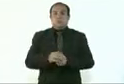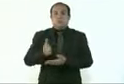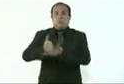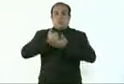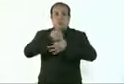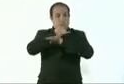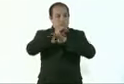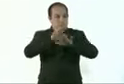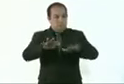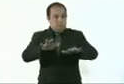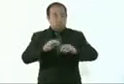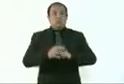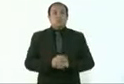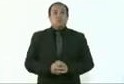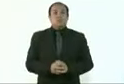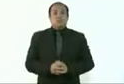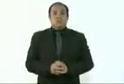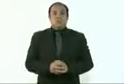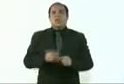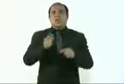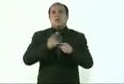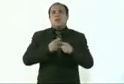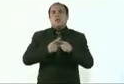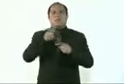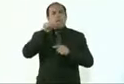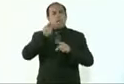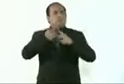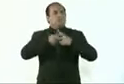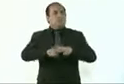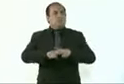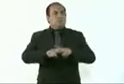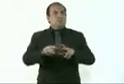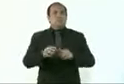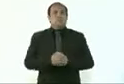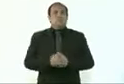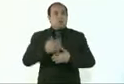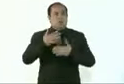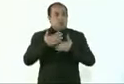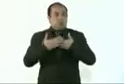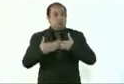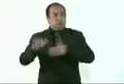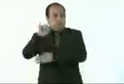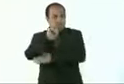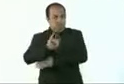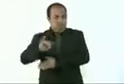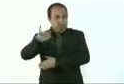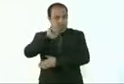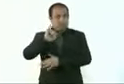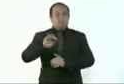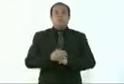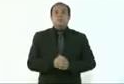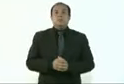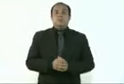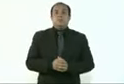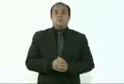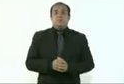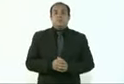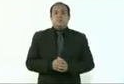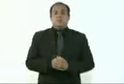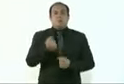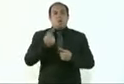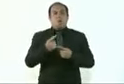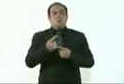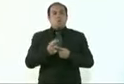a difundir quién inicia el día de mañana y a partir del jueves y algunas